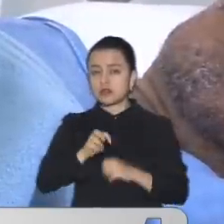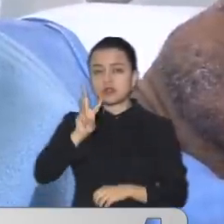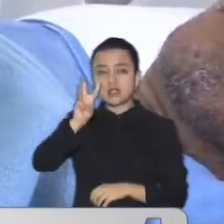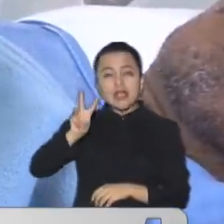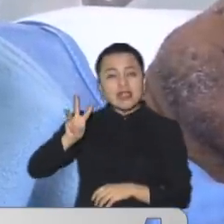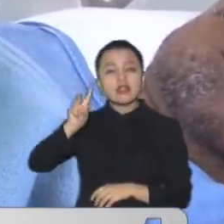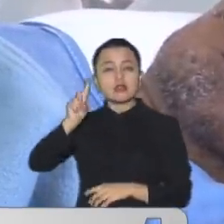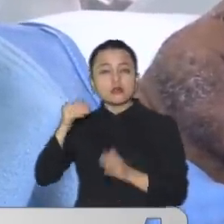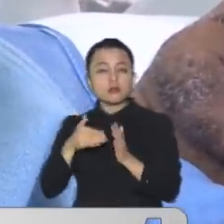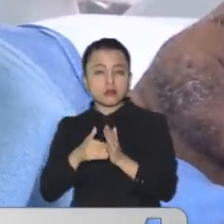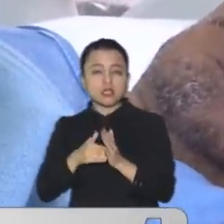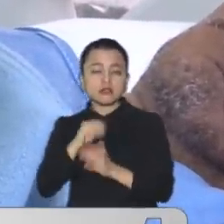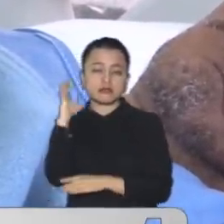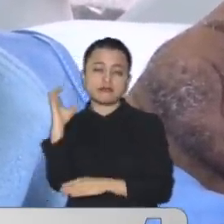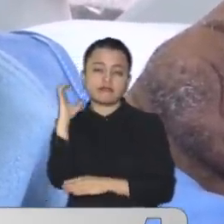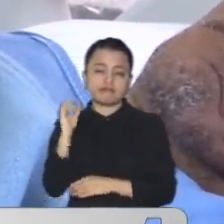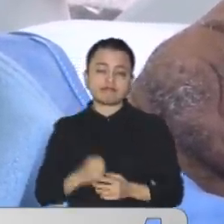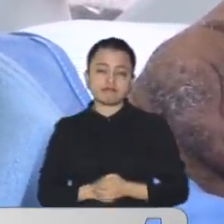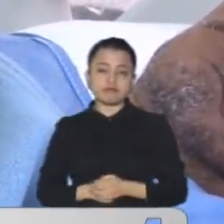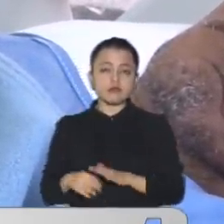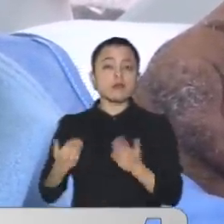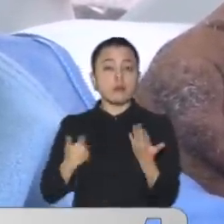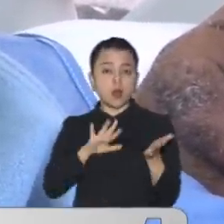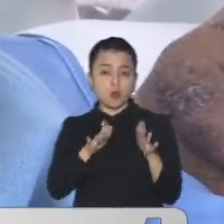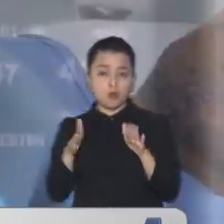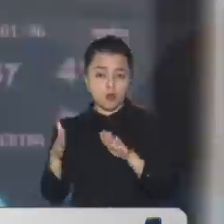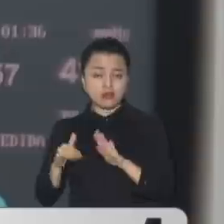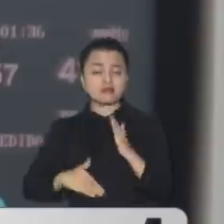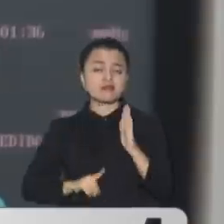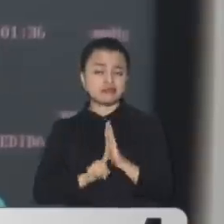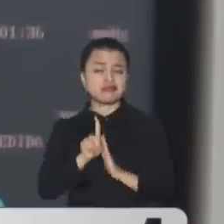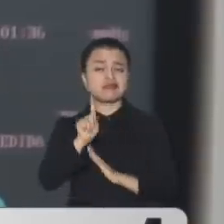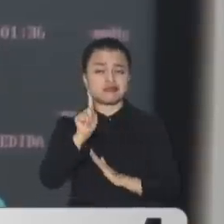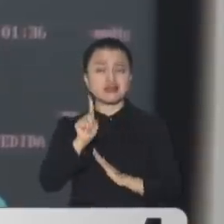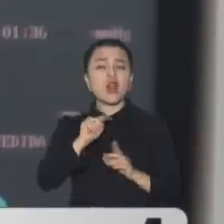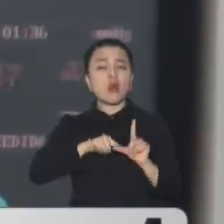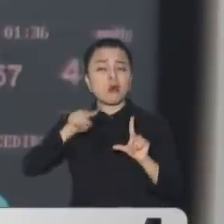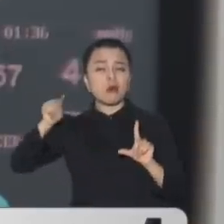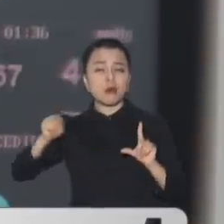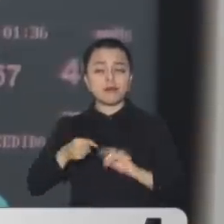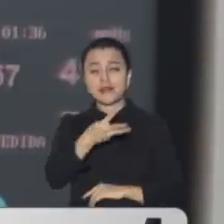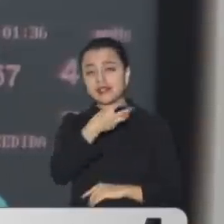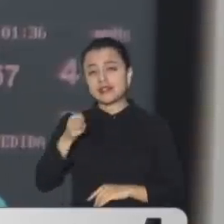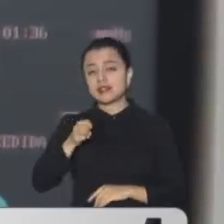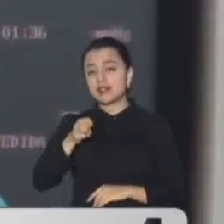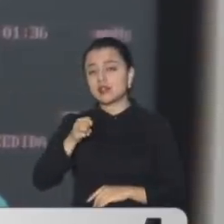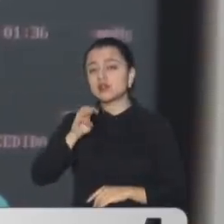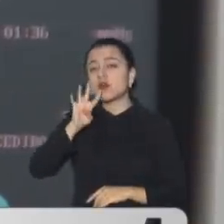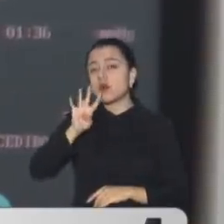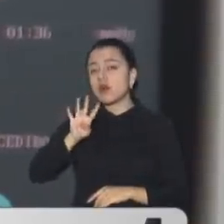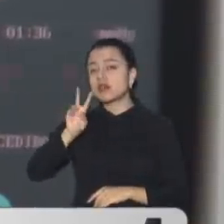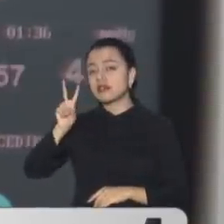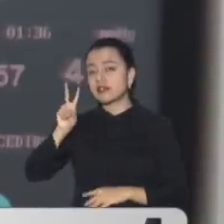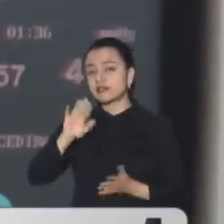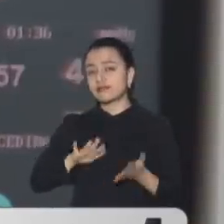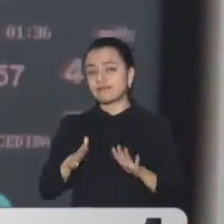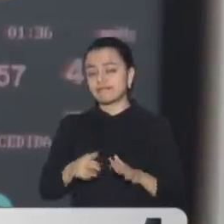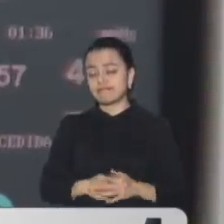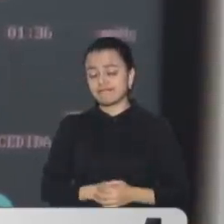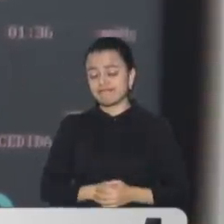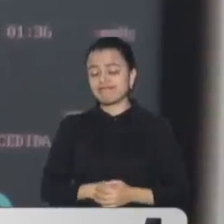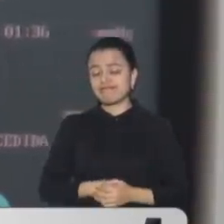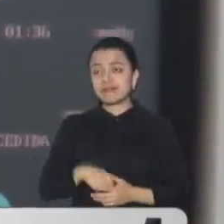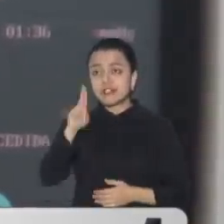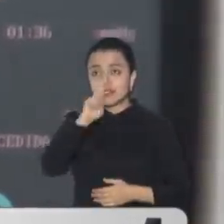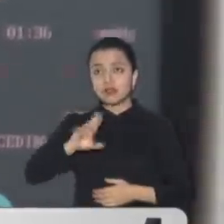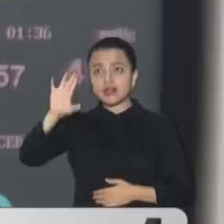1.831.000 colombianos. Las muertes también van en aumento y según el último reporte fueron 342 decesos. En todo el país